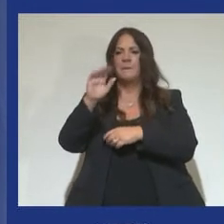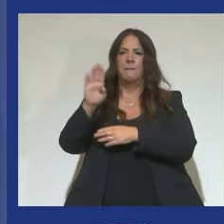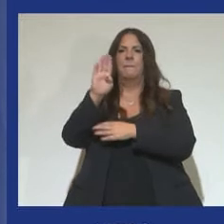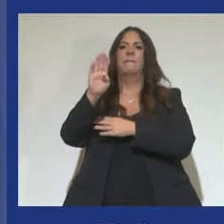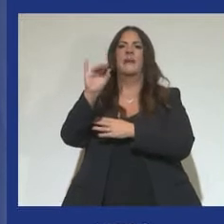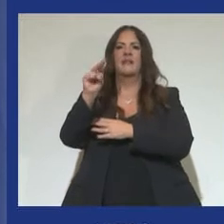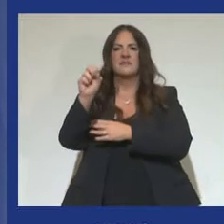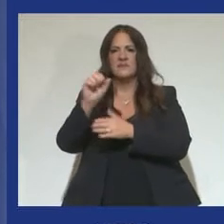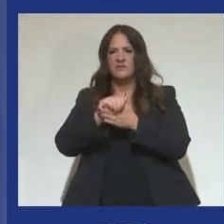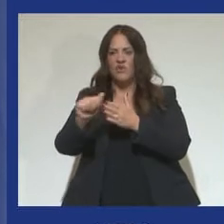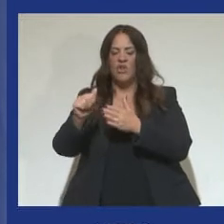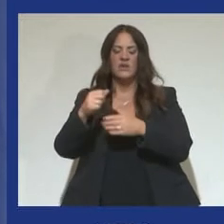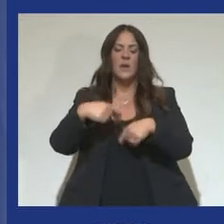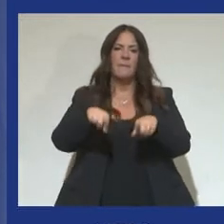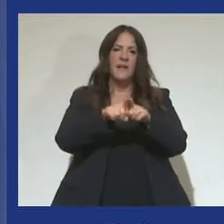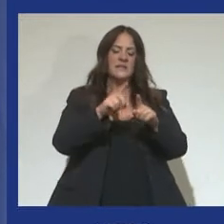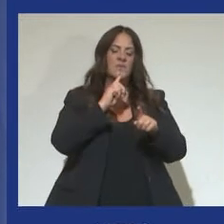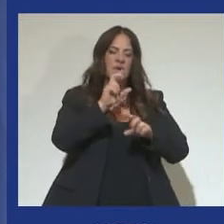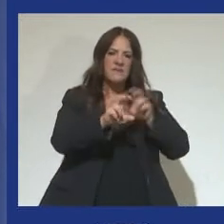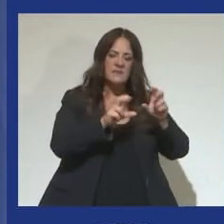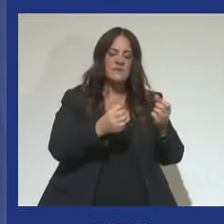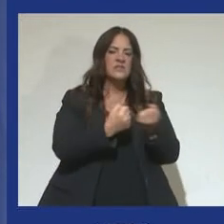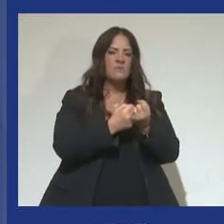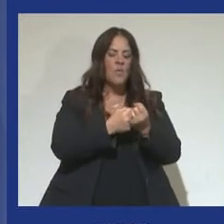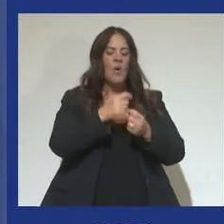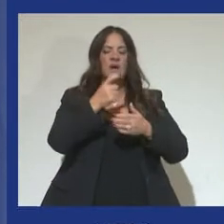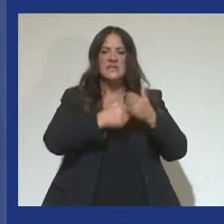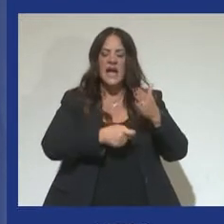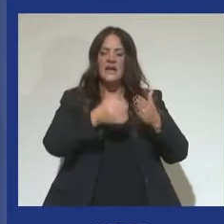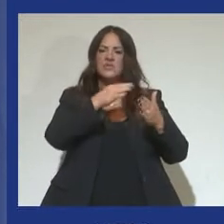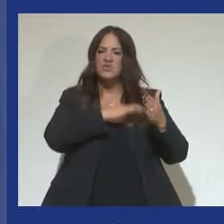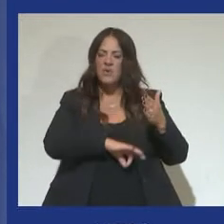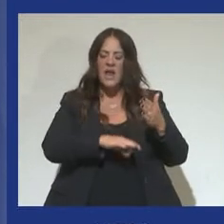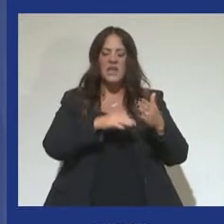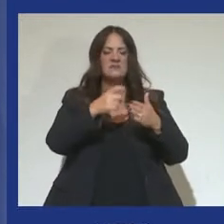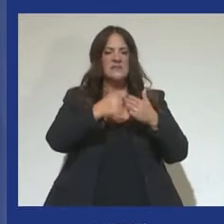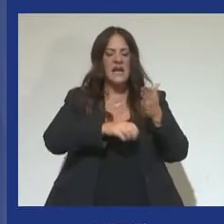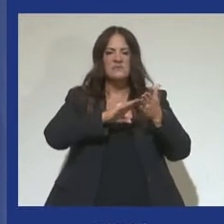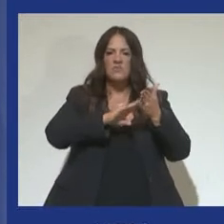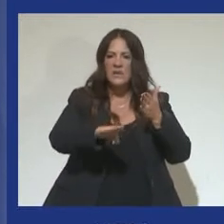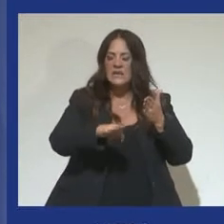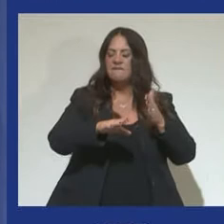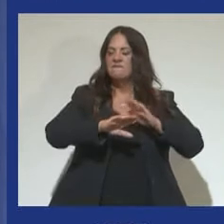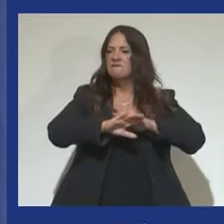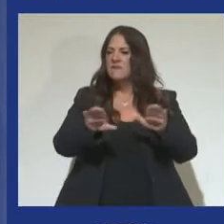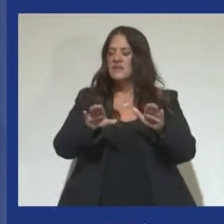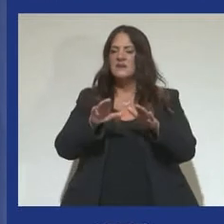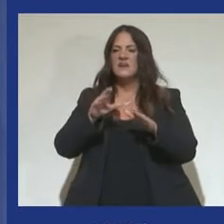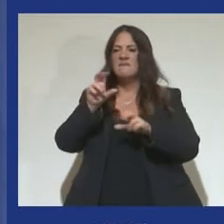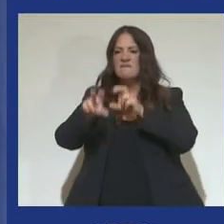dólares en infraestructuras en créditos de impuestos apoyo en ayudar reglamentaria